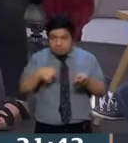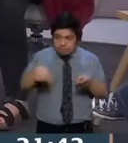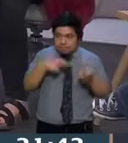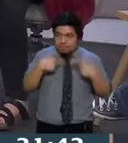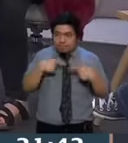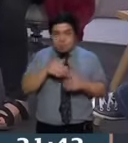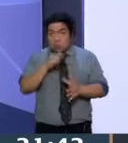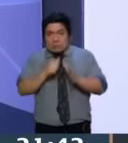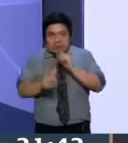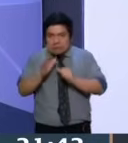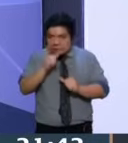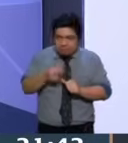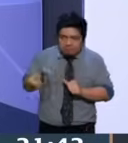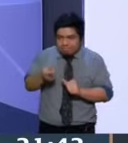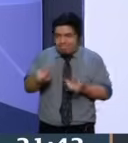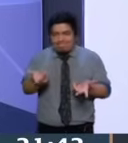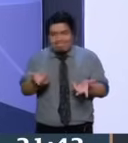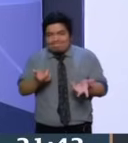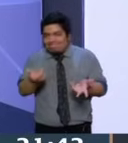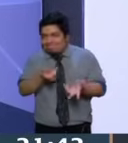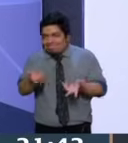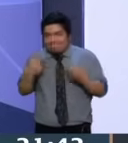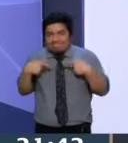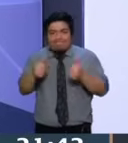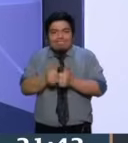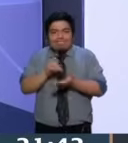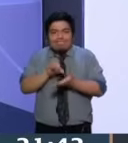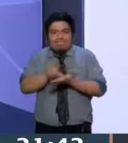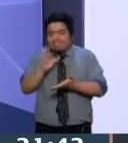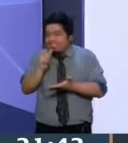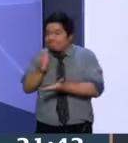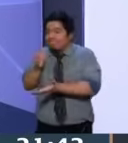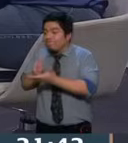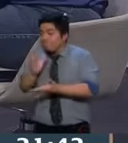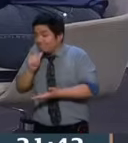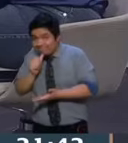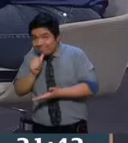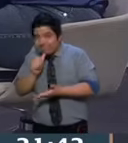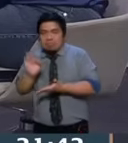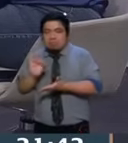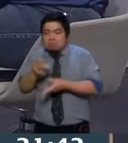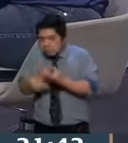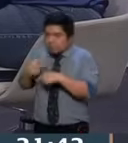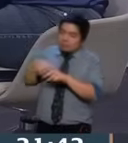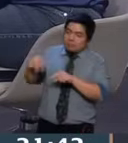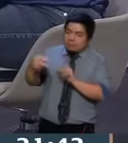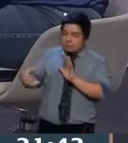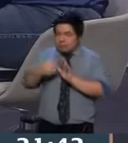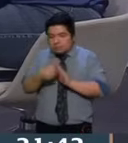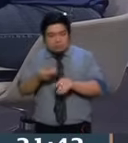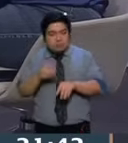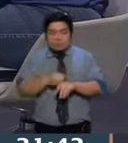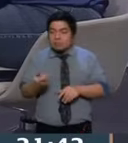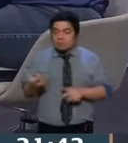personas que no pueden llevar a la persona con discapacidad a la utopía y que tendrían tendría que llegar a ver personas que vengan acá, que no